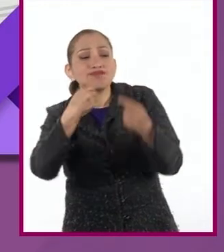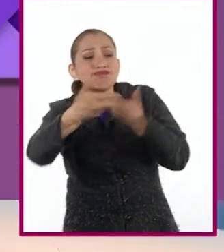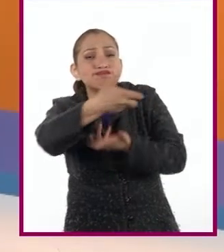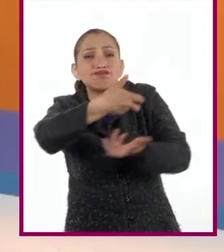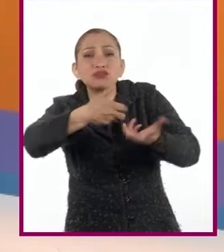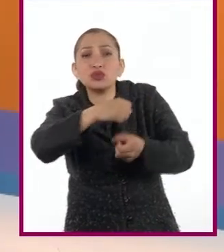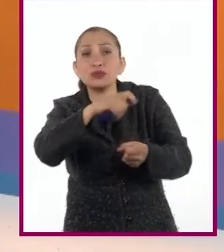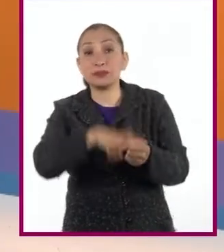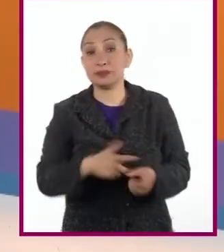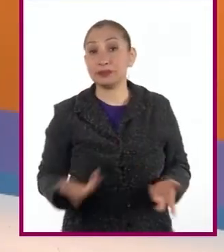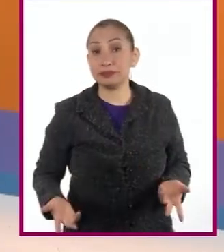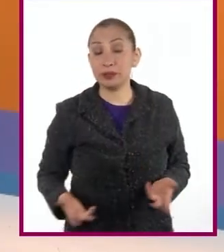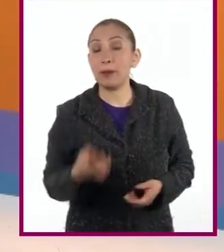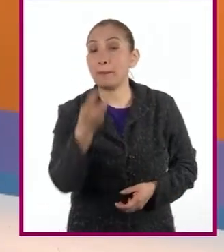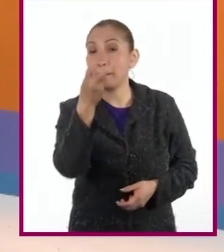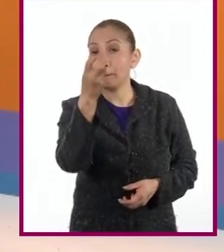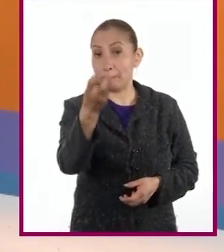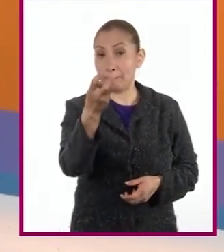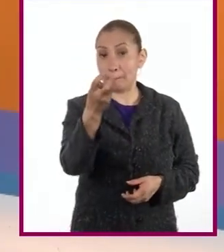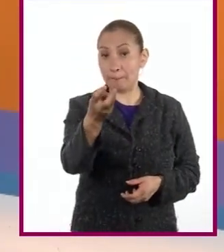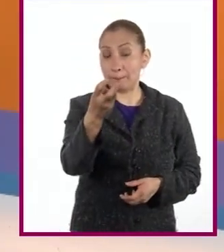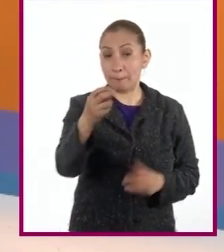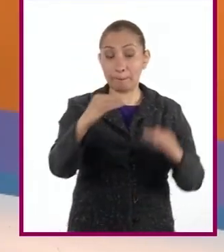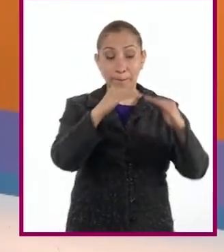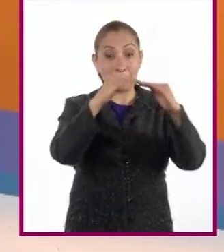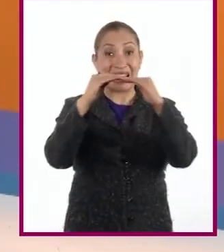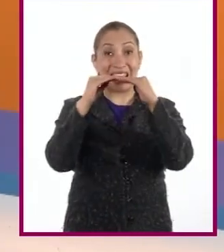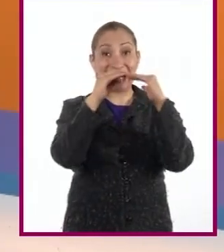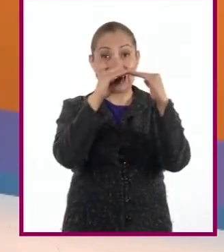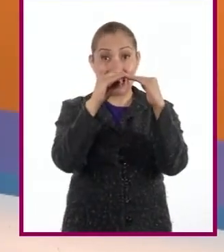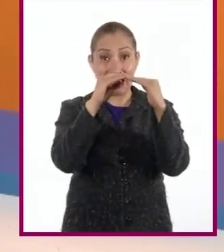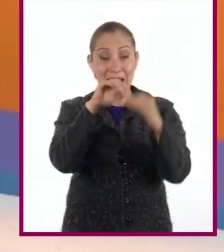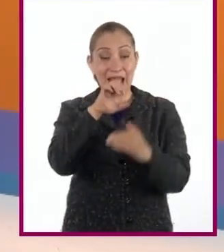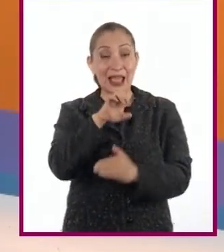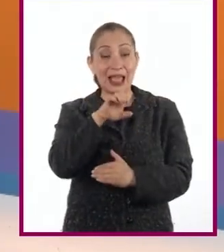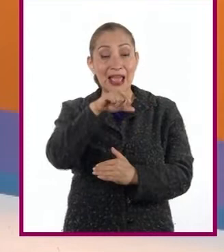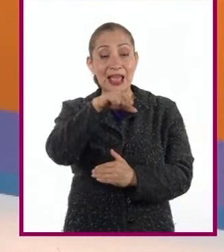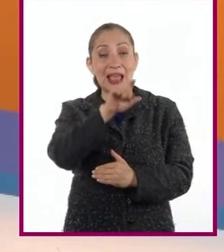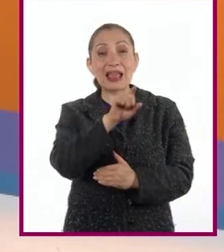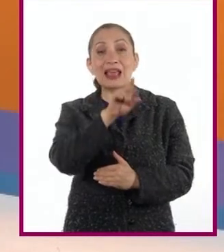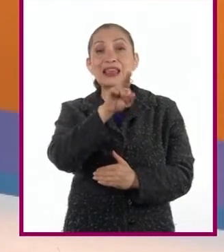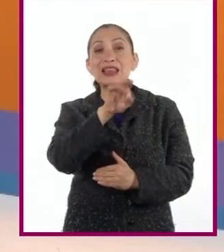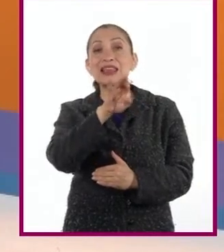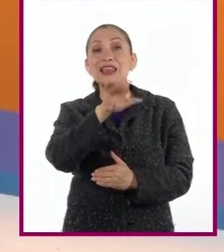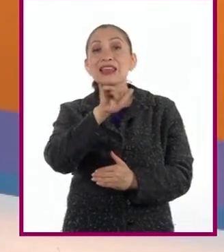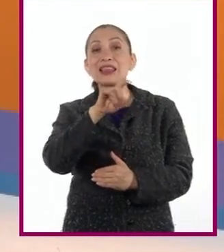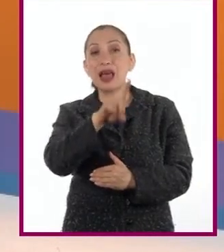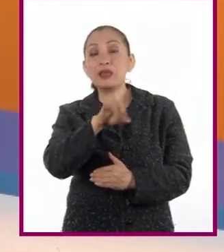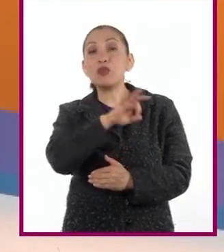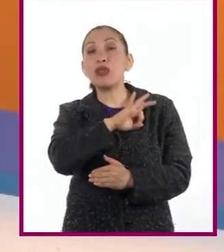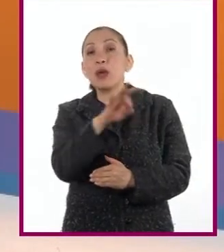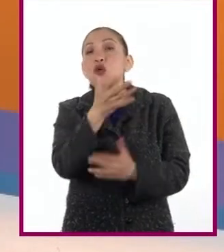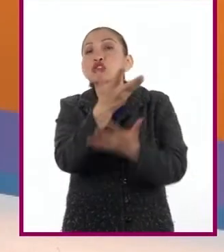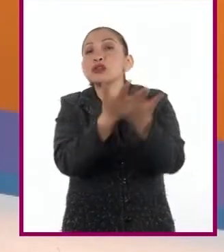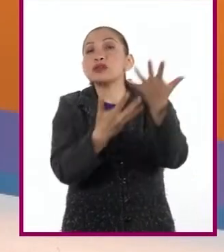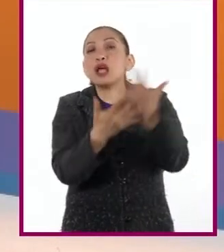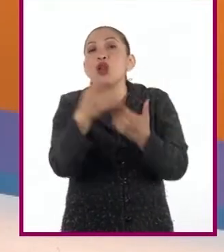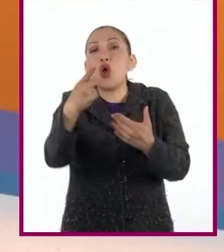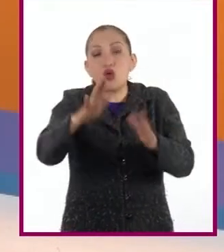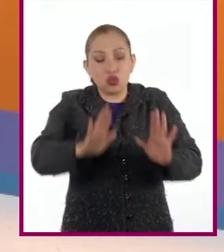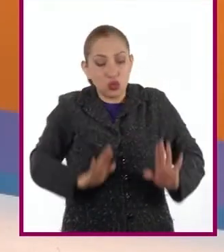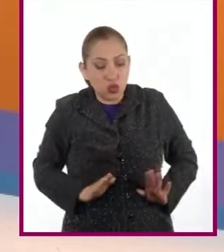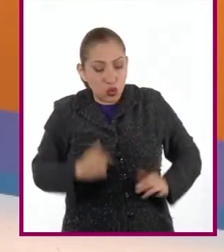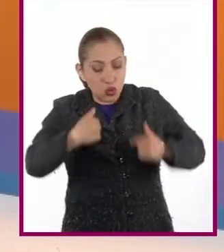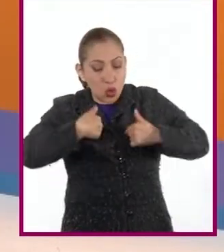social. Por lo tanto, la equidad de género podemos llevarla a la práctica mediante conductas y